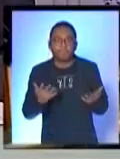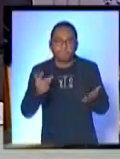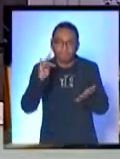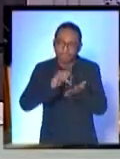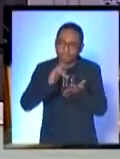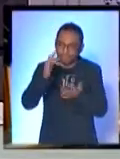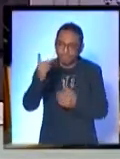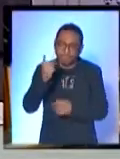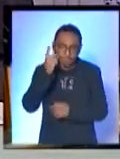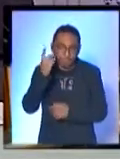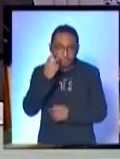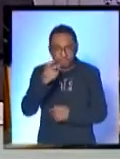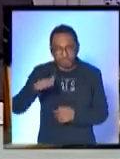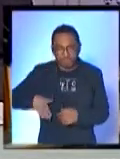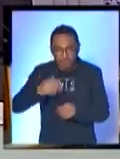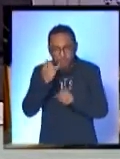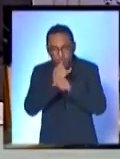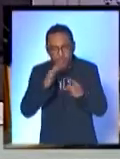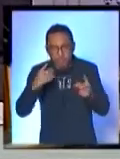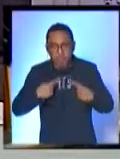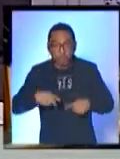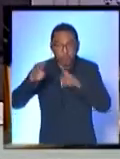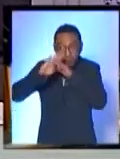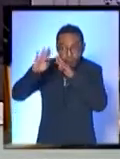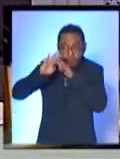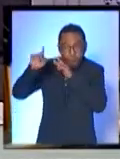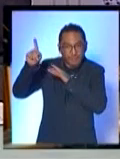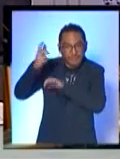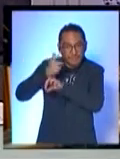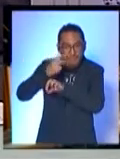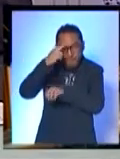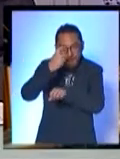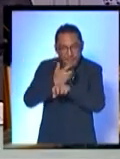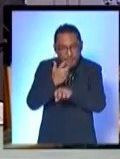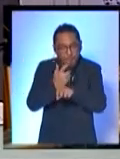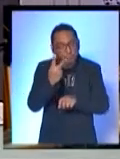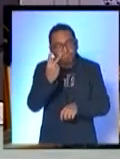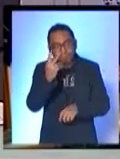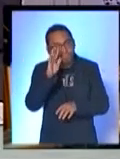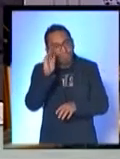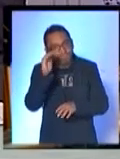Gracias, Daf. Y con esa información nos despedimos de nuestros paisanos que nos siguieron vía Mexicanal. El día de mañana